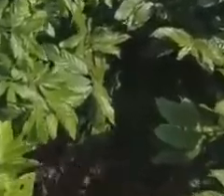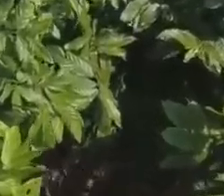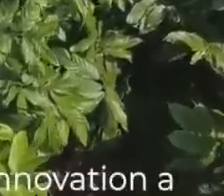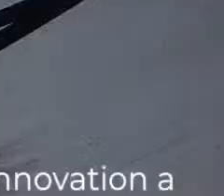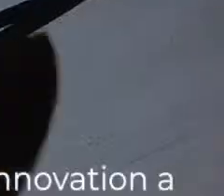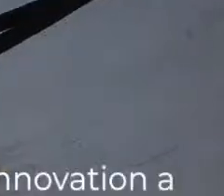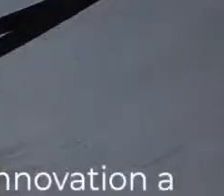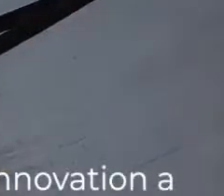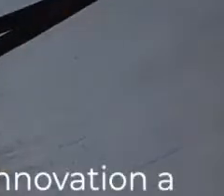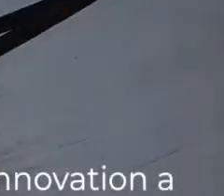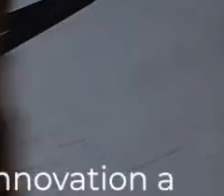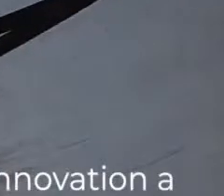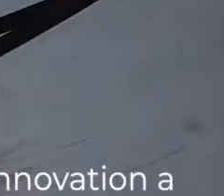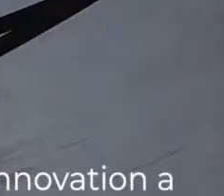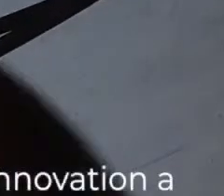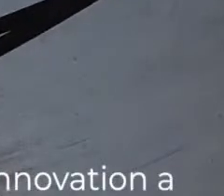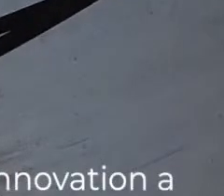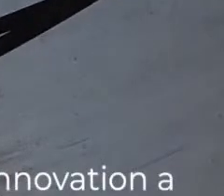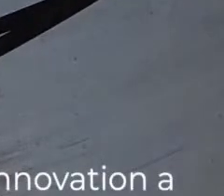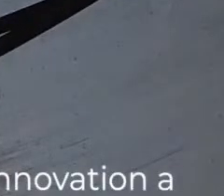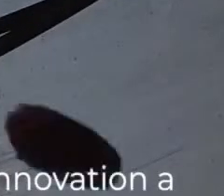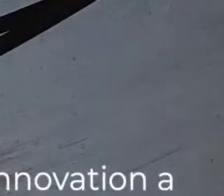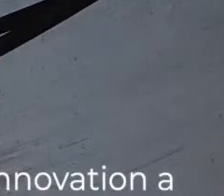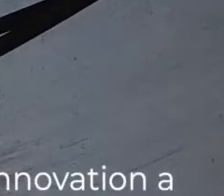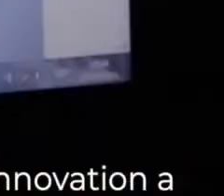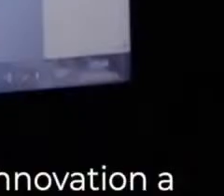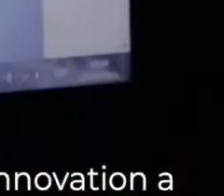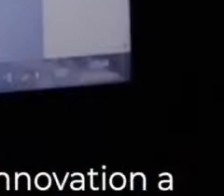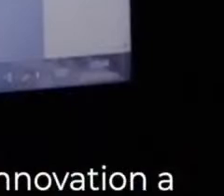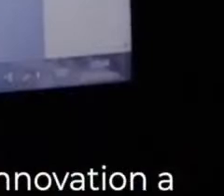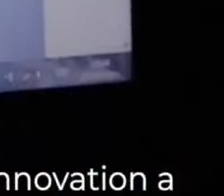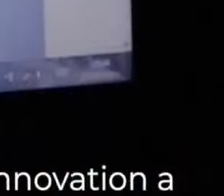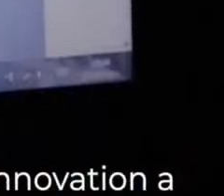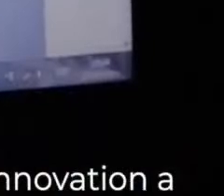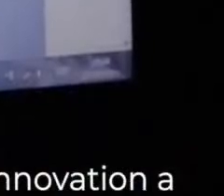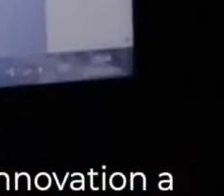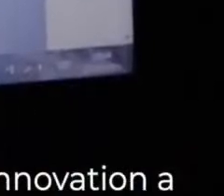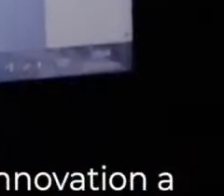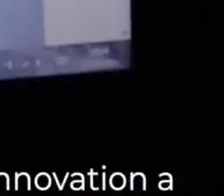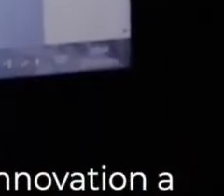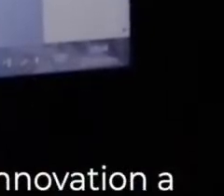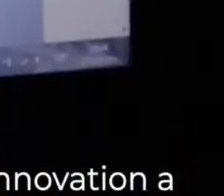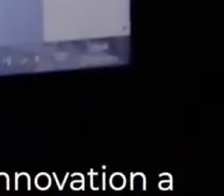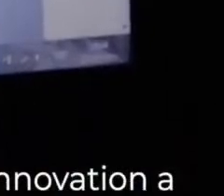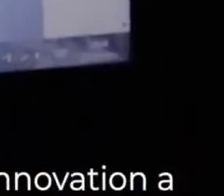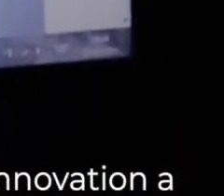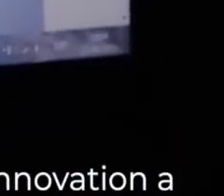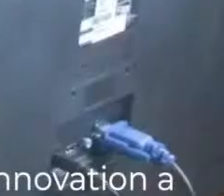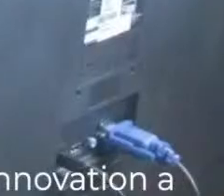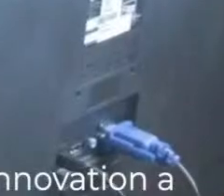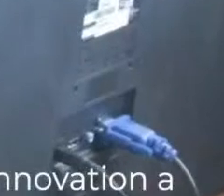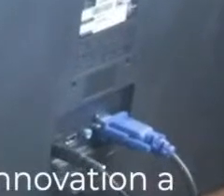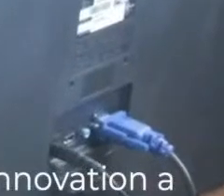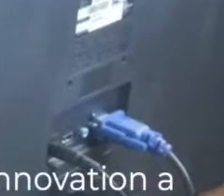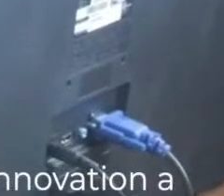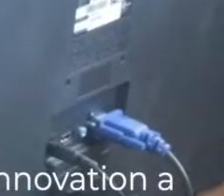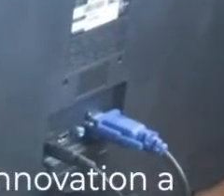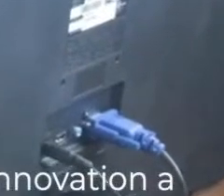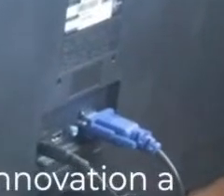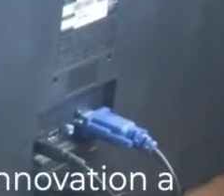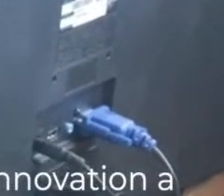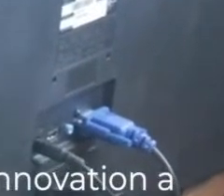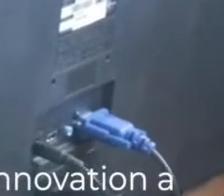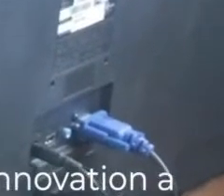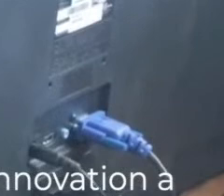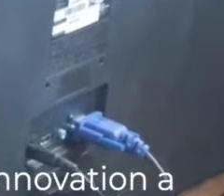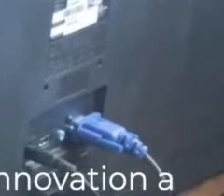Napo. Los productores y productoras de Napo han encontrado en la digitalización y la innovación una forma de fortalecer